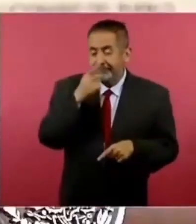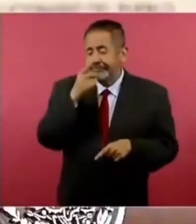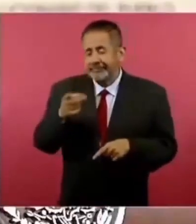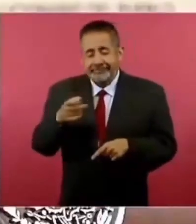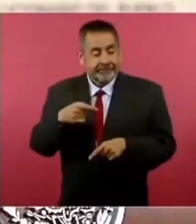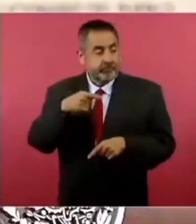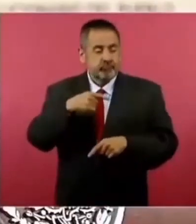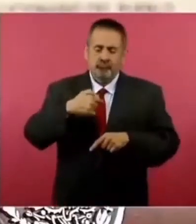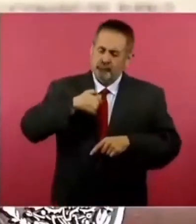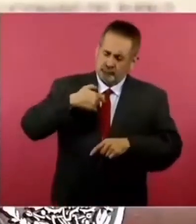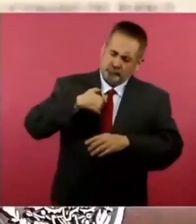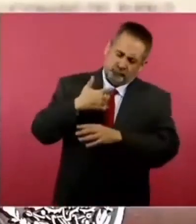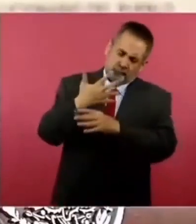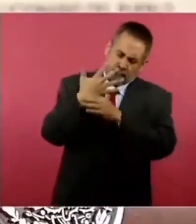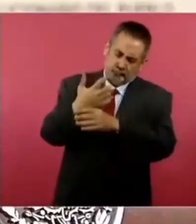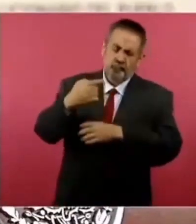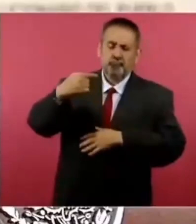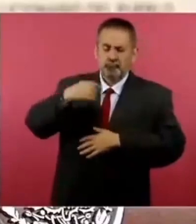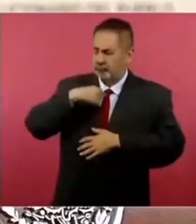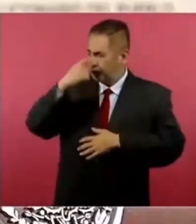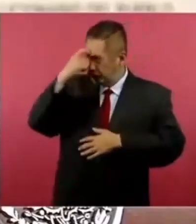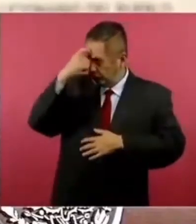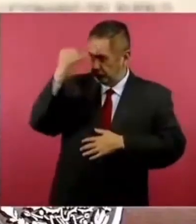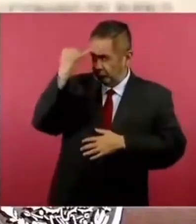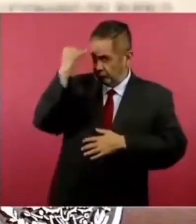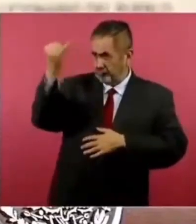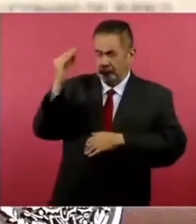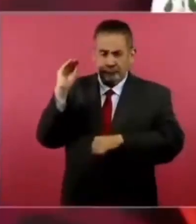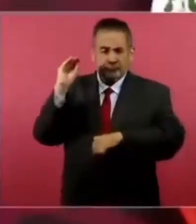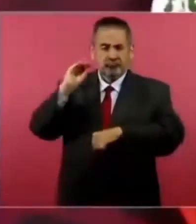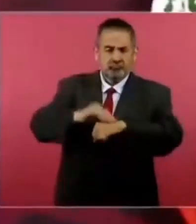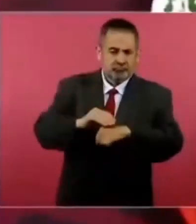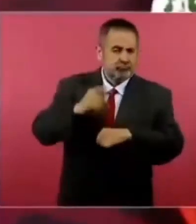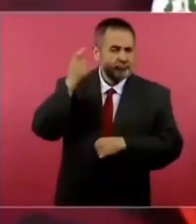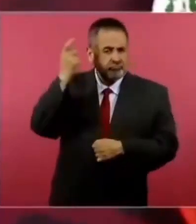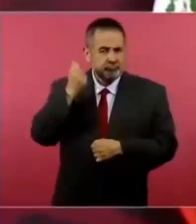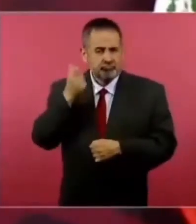él fue el que creó lo de la pensión.